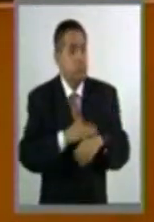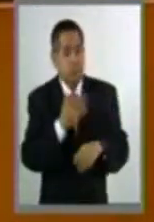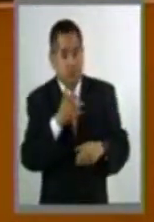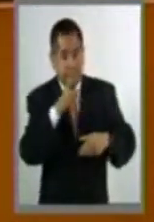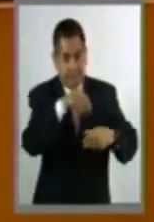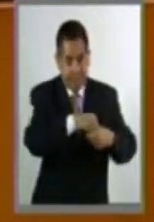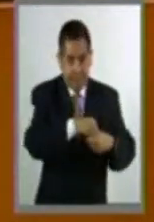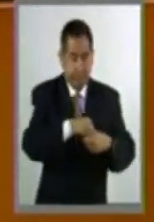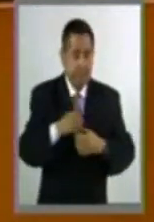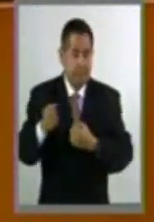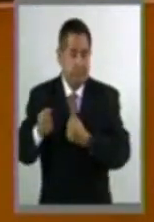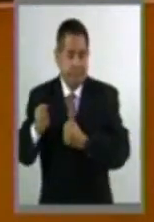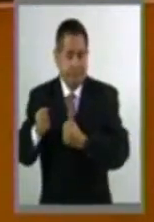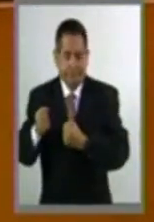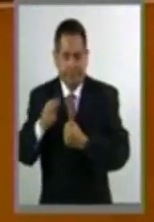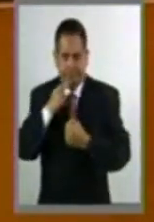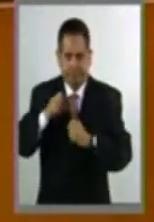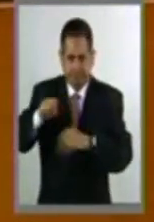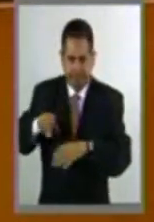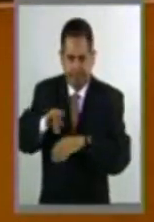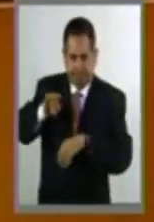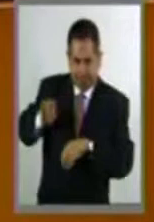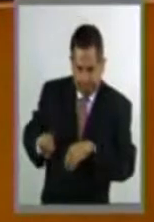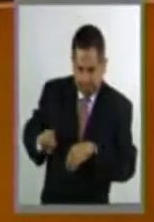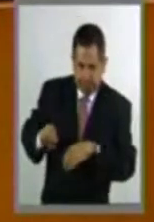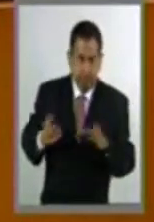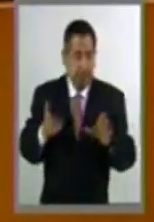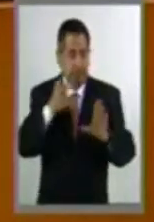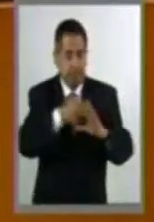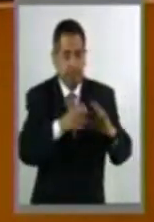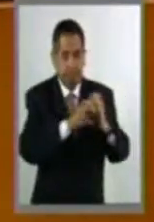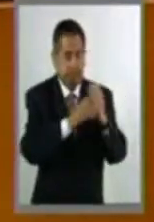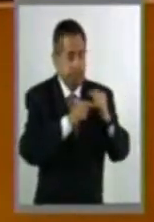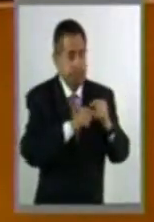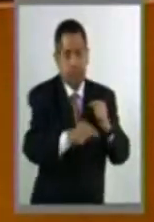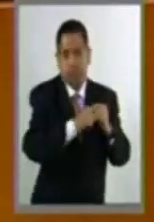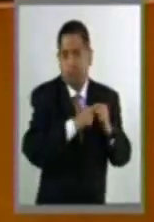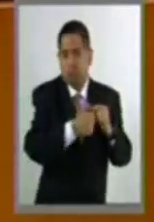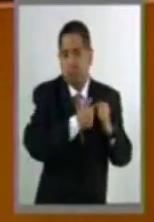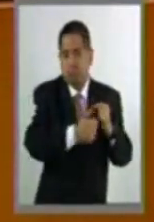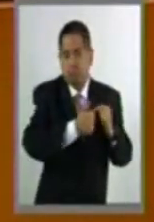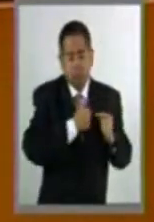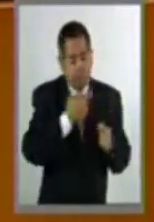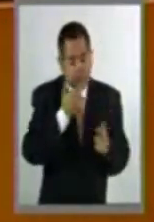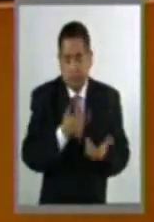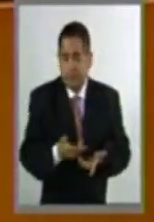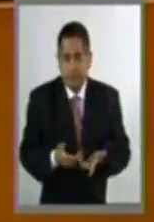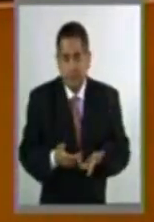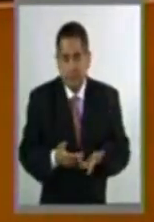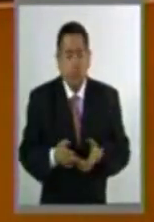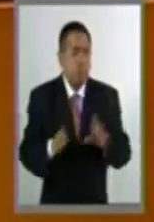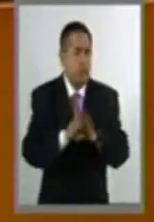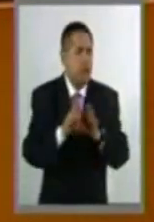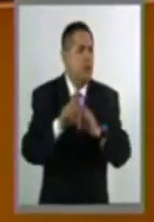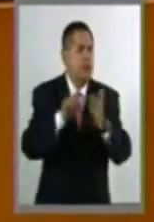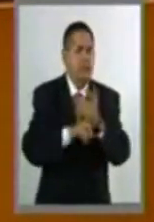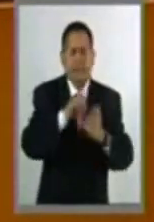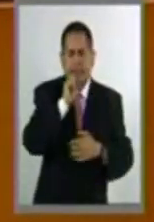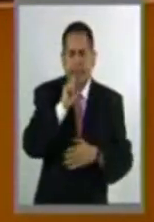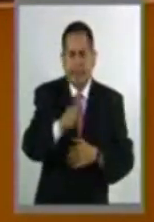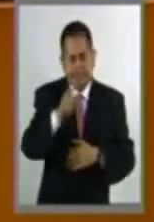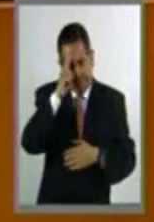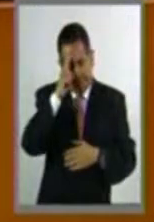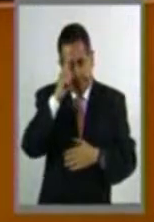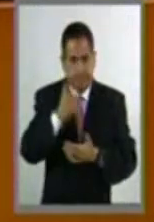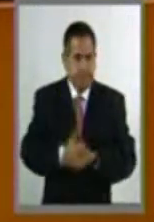de vehículos es de 1.3 ocupantes por unidad. De esta situación no escapa, y por el contrario,